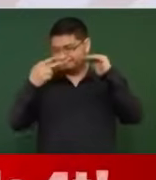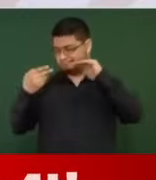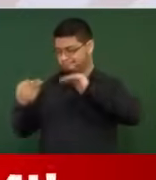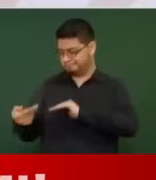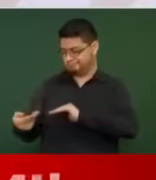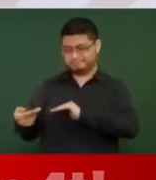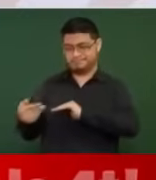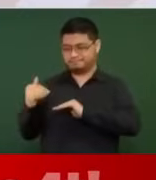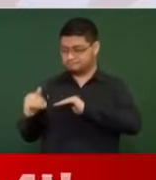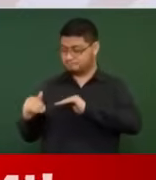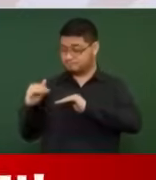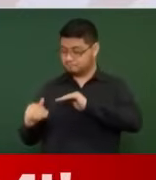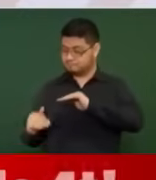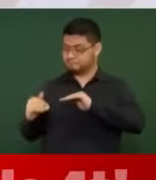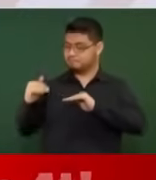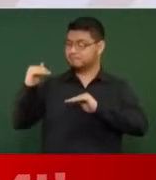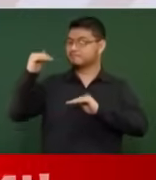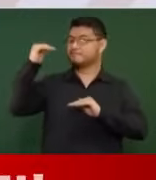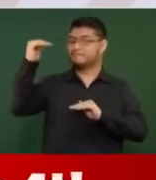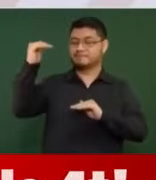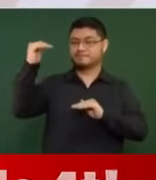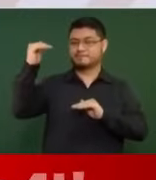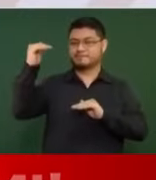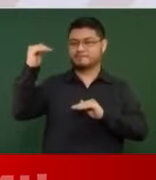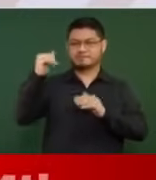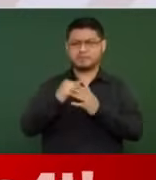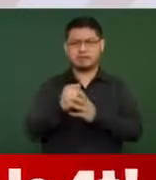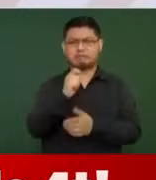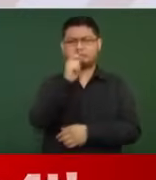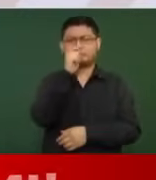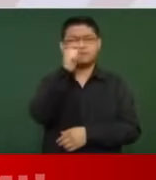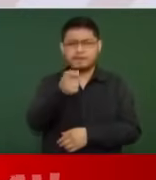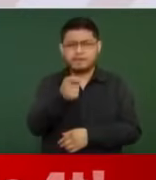que no significa necesariamente